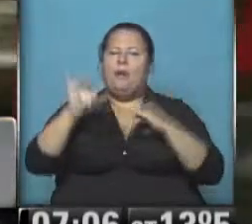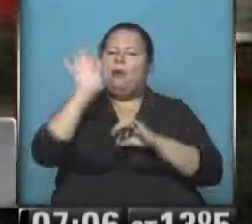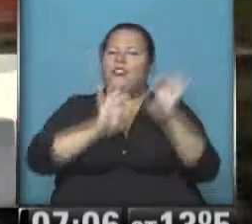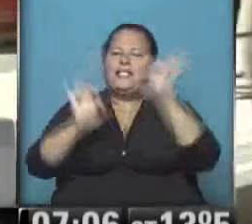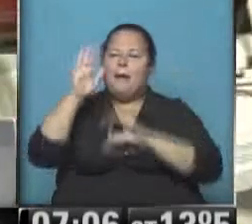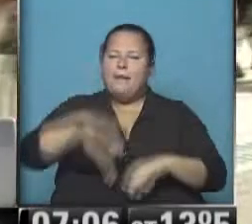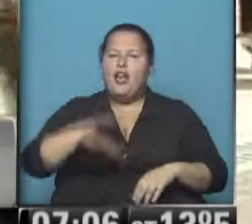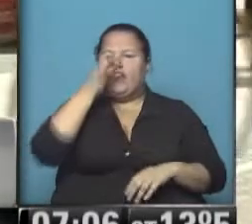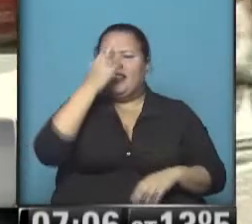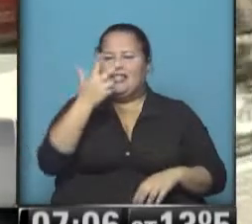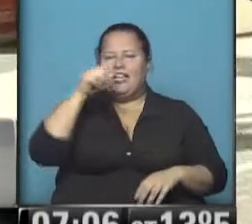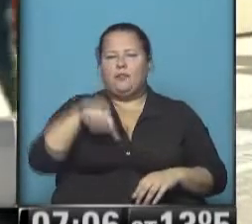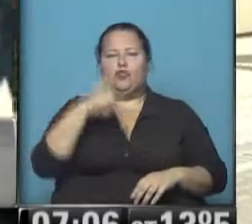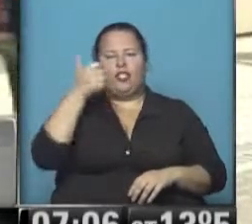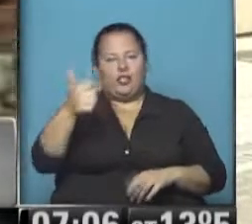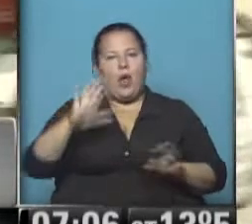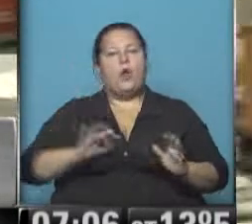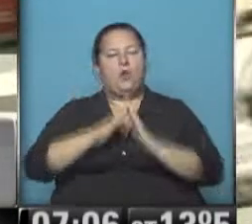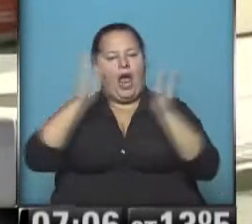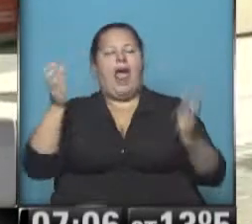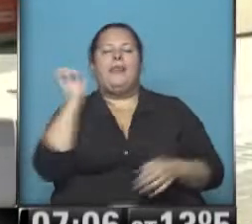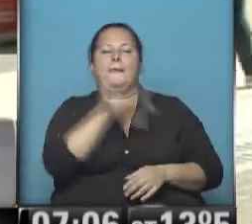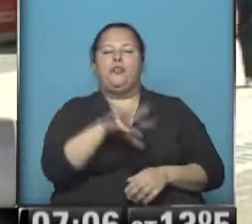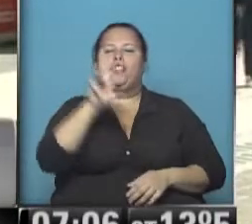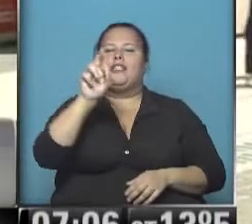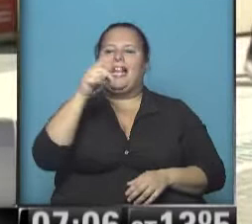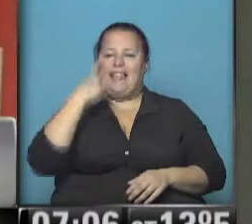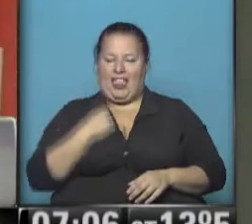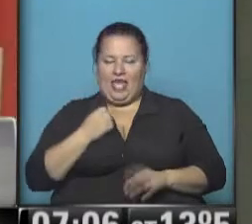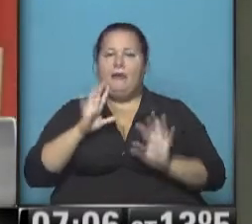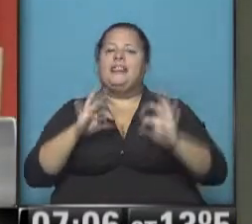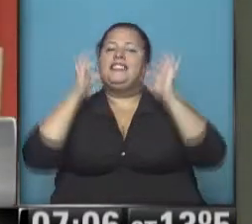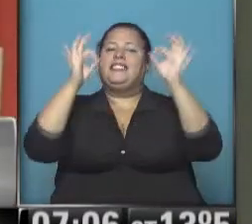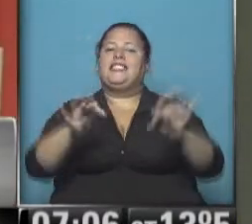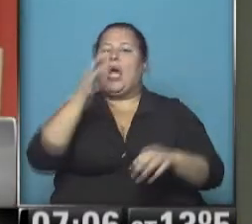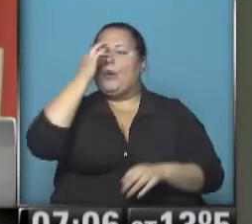en 23.6 a los depósitos de 30 días, pero llega hasta